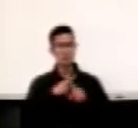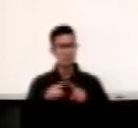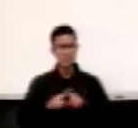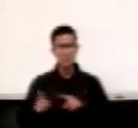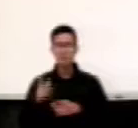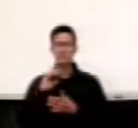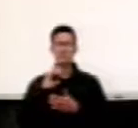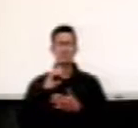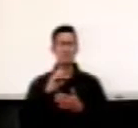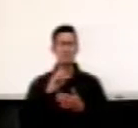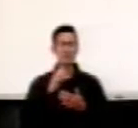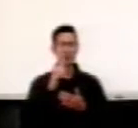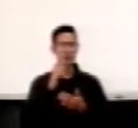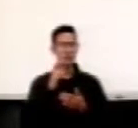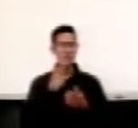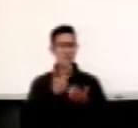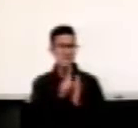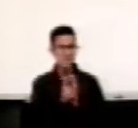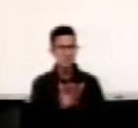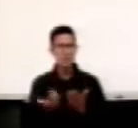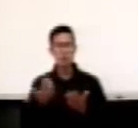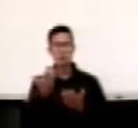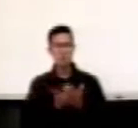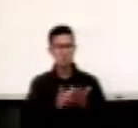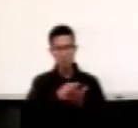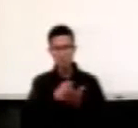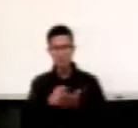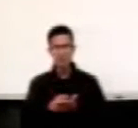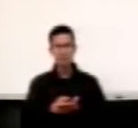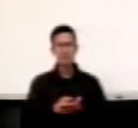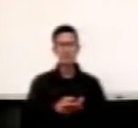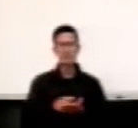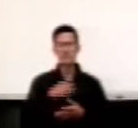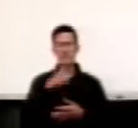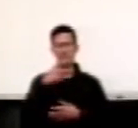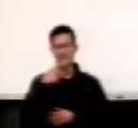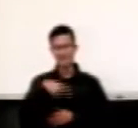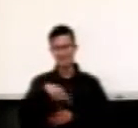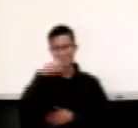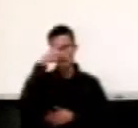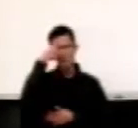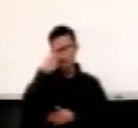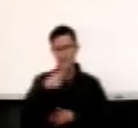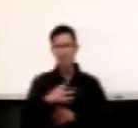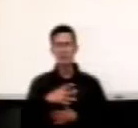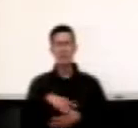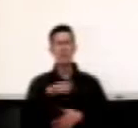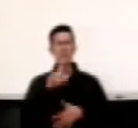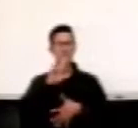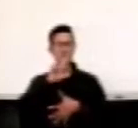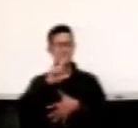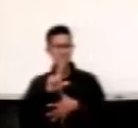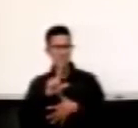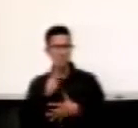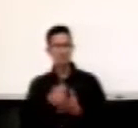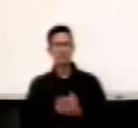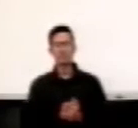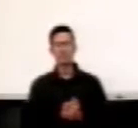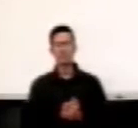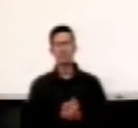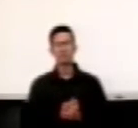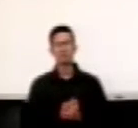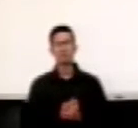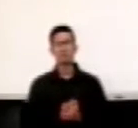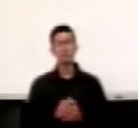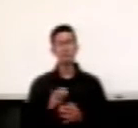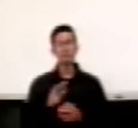académico sobre política, elecciones en México y América Latina. Autor de varias obras, y su último libro